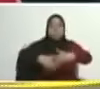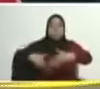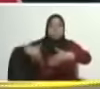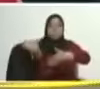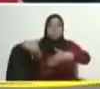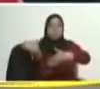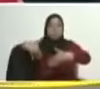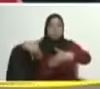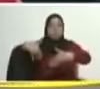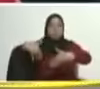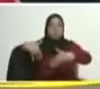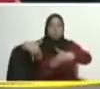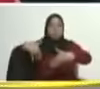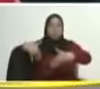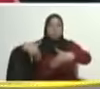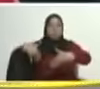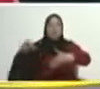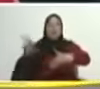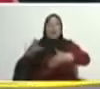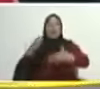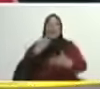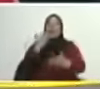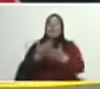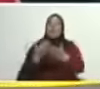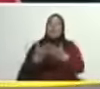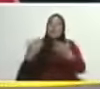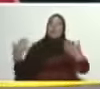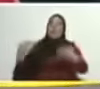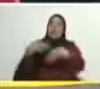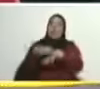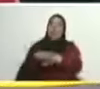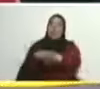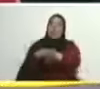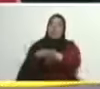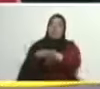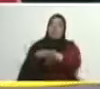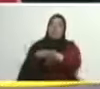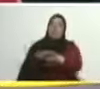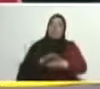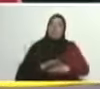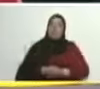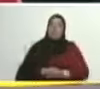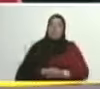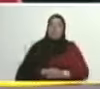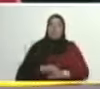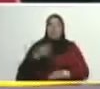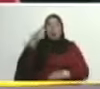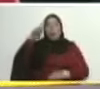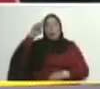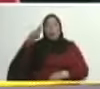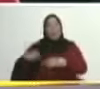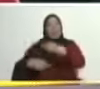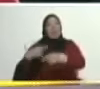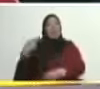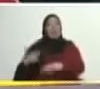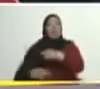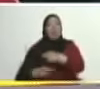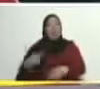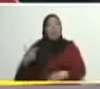con Fidel al frente, el destacamento que defendía a la Cuba revolucionaria,